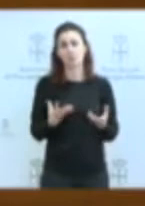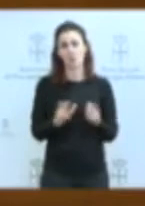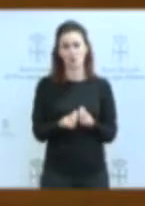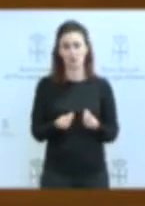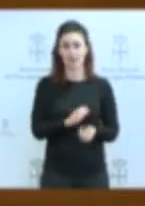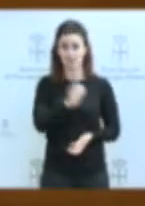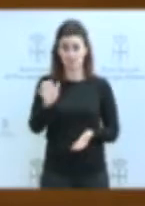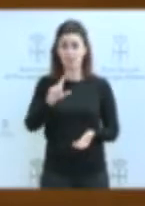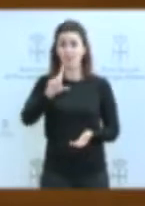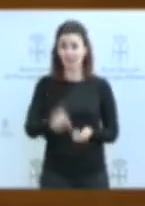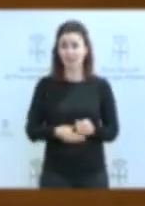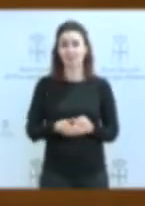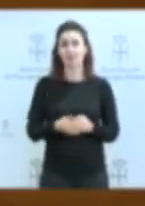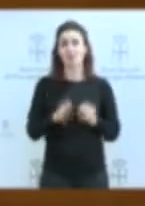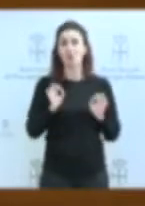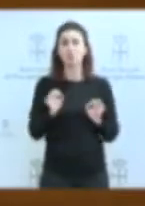y a Gatwick.